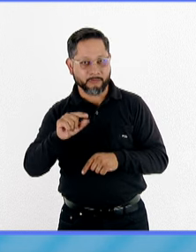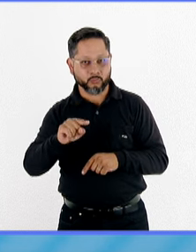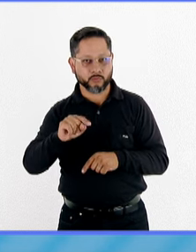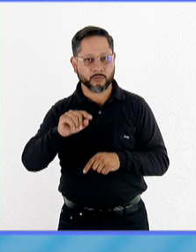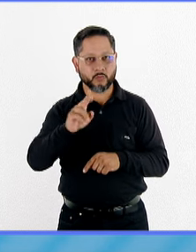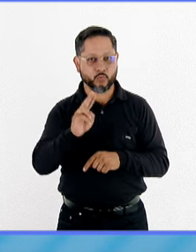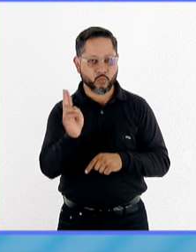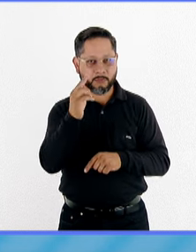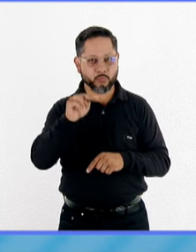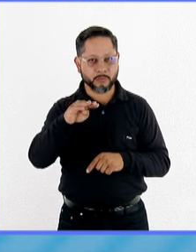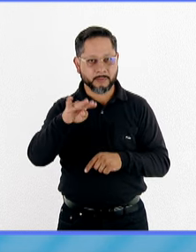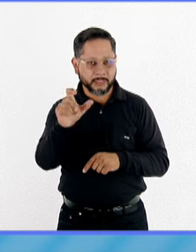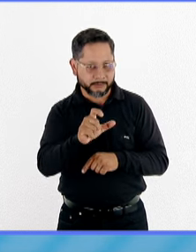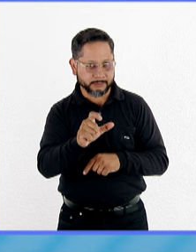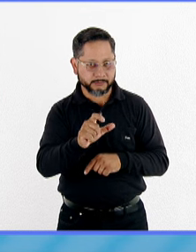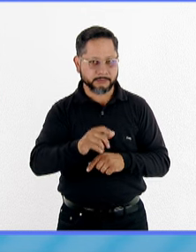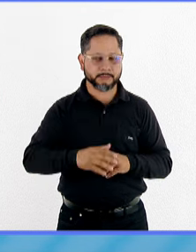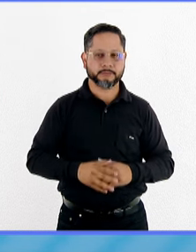cultura.fca.unam.mx.